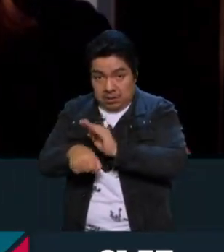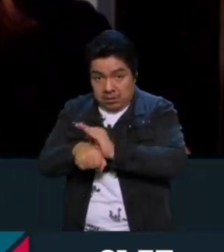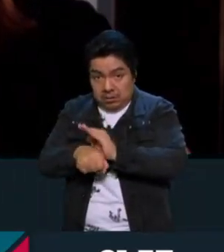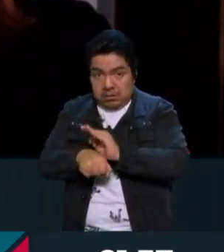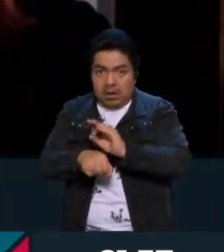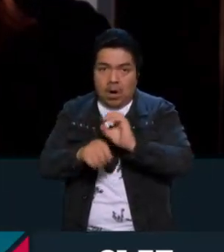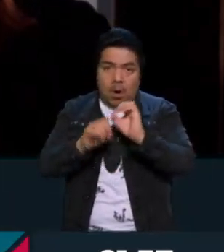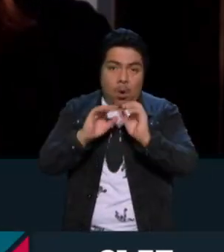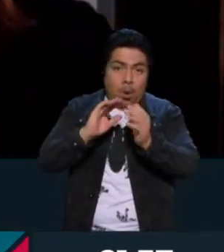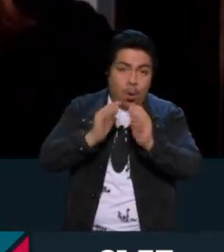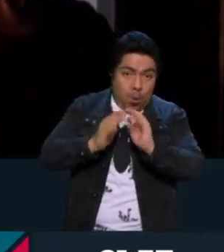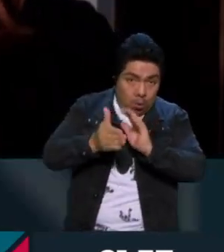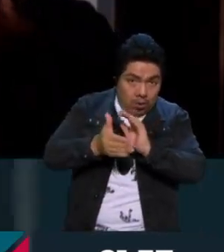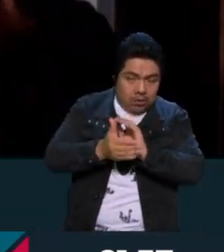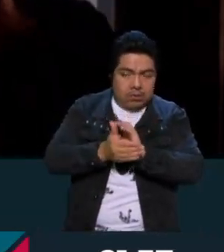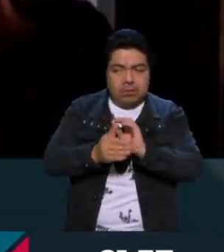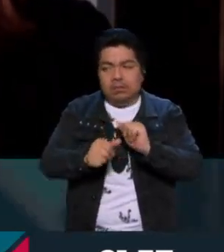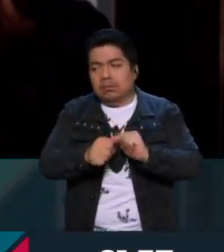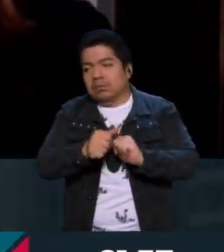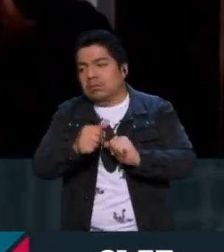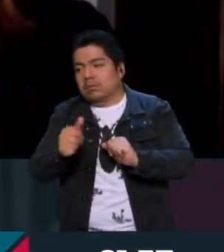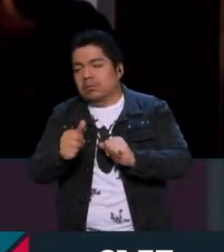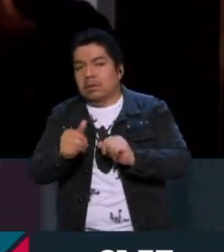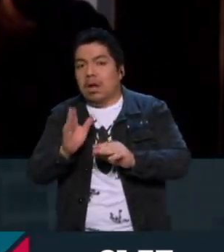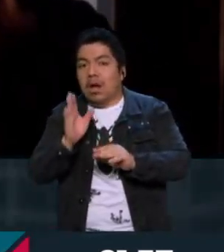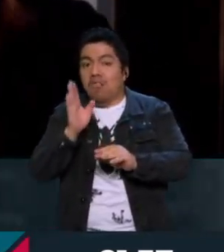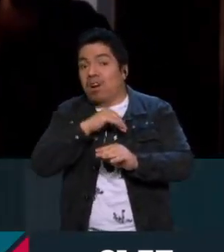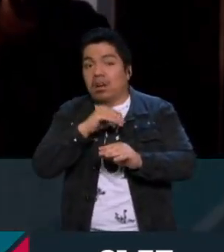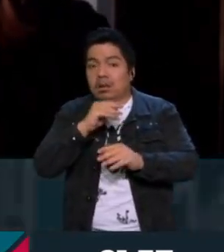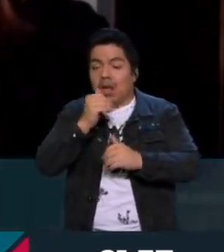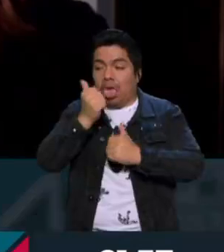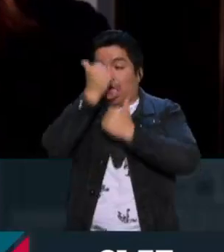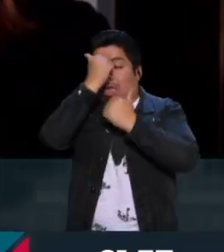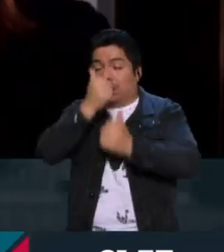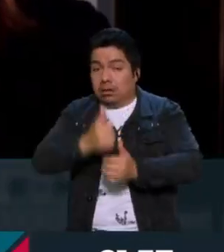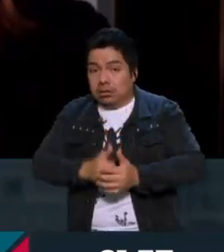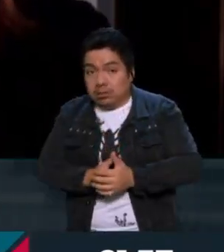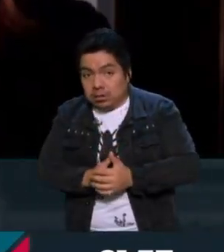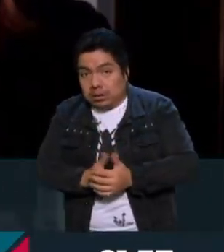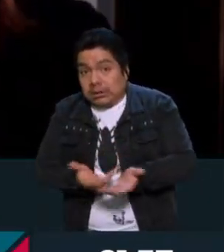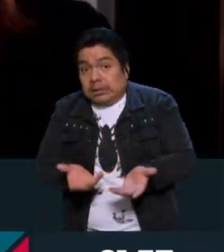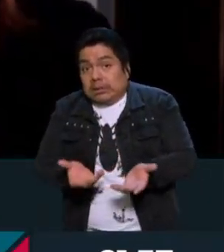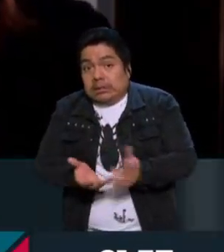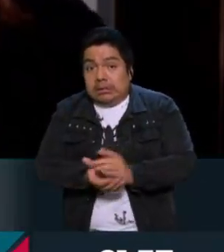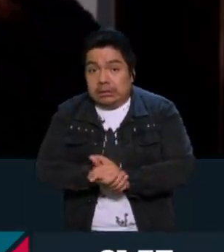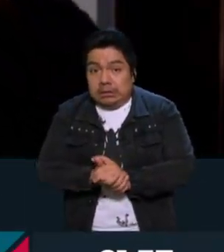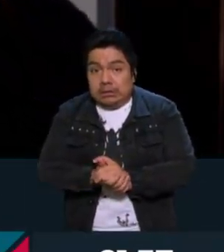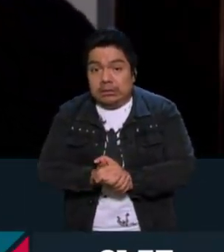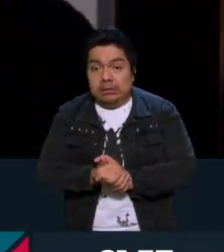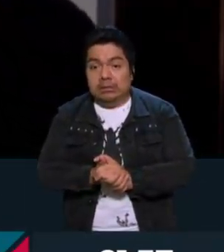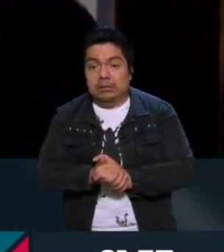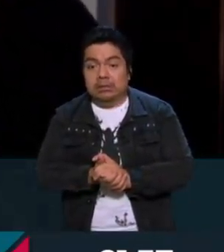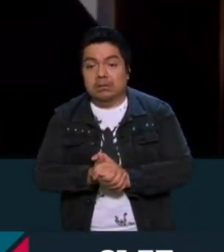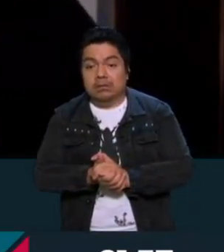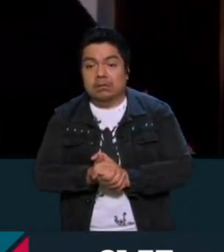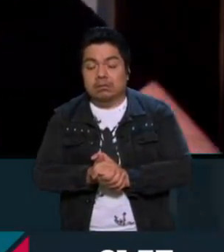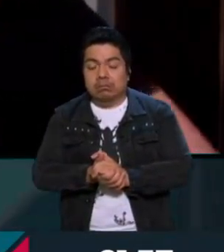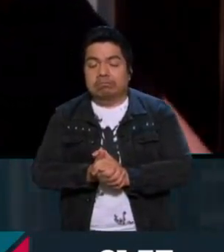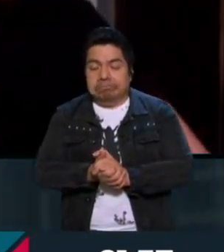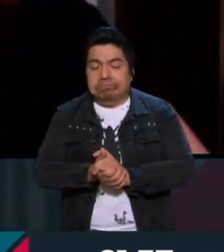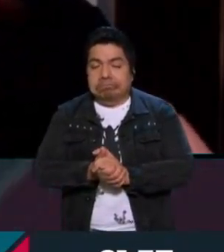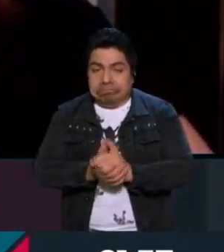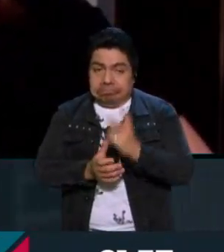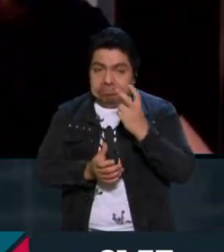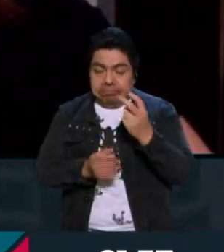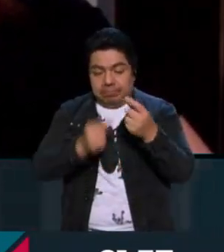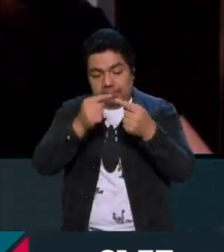Judicial, o crees que, por otro lado, les pueda salir el tiro por la culata, que se deslegitime su lucha? Exactamente,